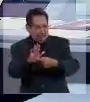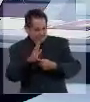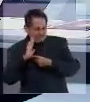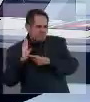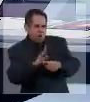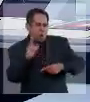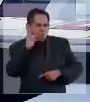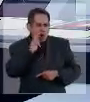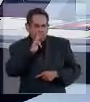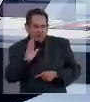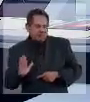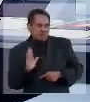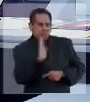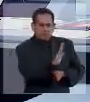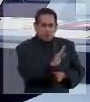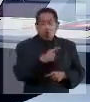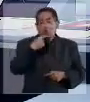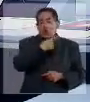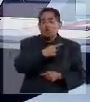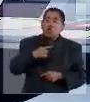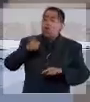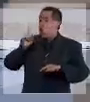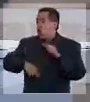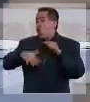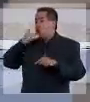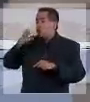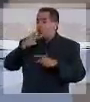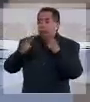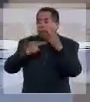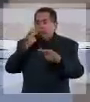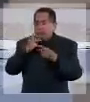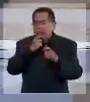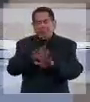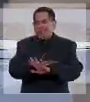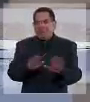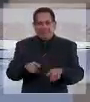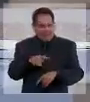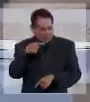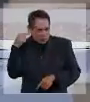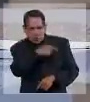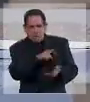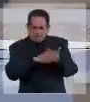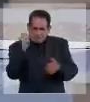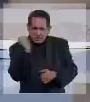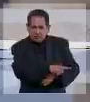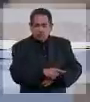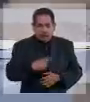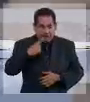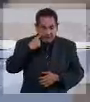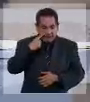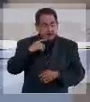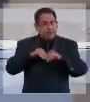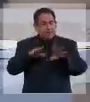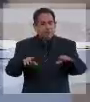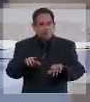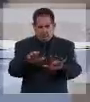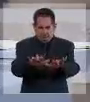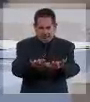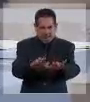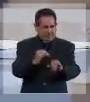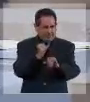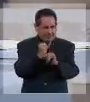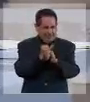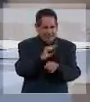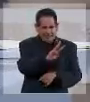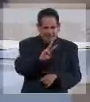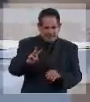pruebas, porque tú hablas de combatir la corrupción, pero de dientes para afuera. Segundo, públicamente, entra en esta página y lo van a ver,